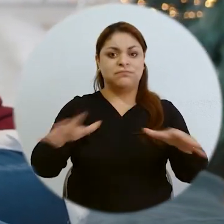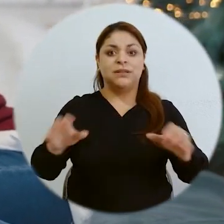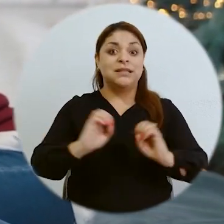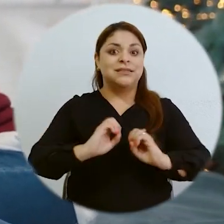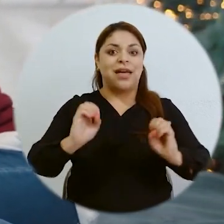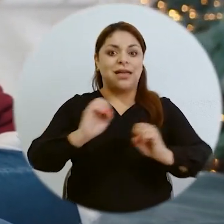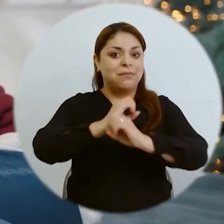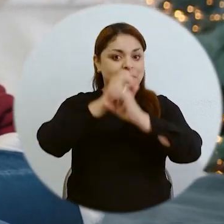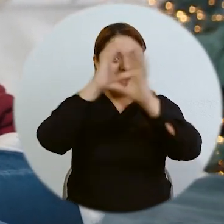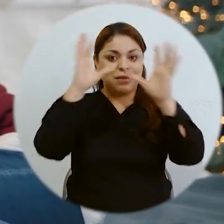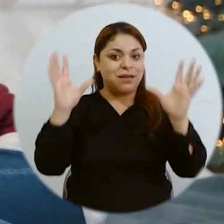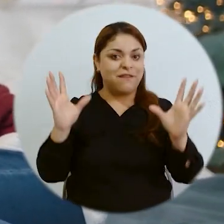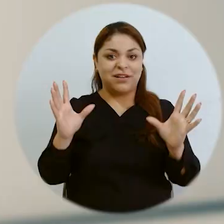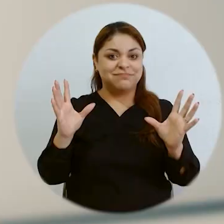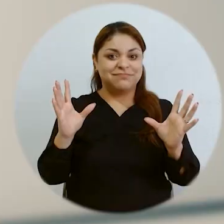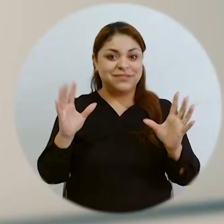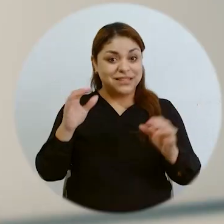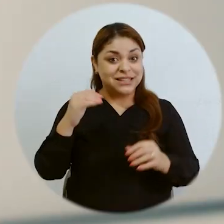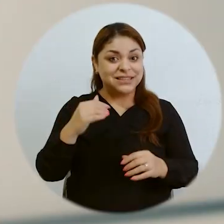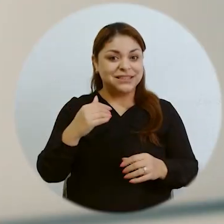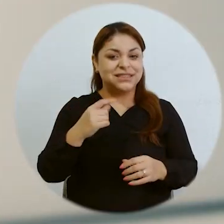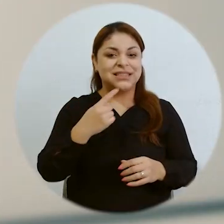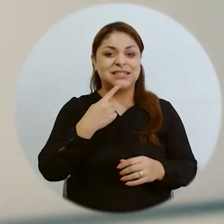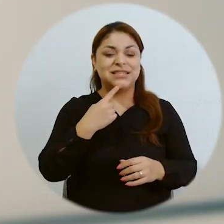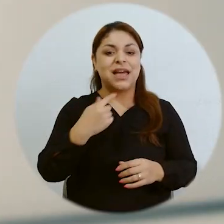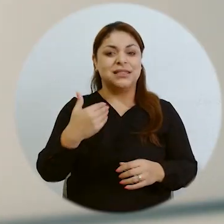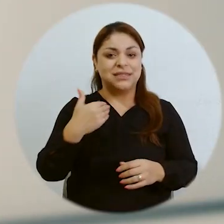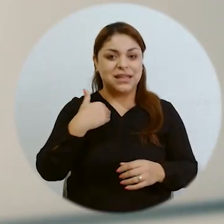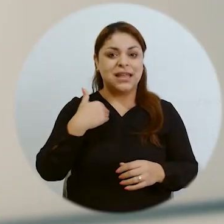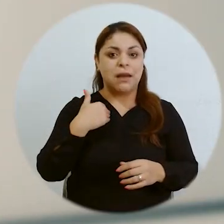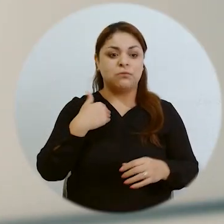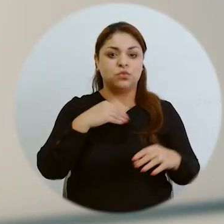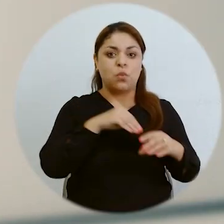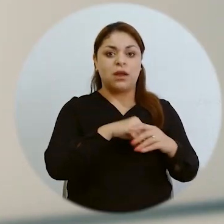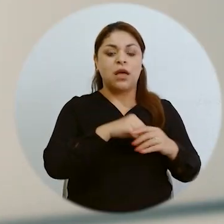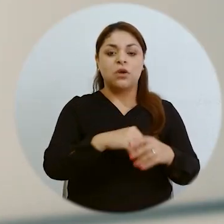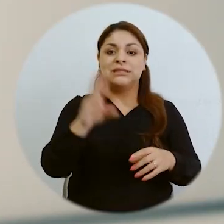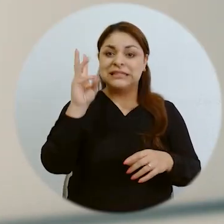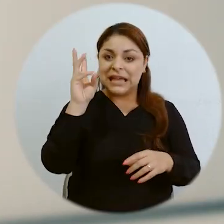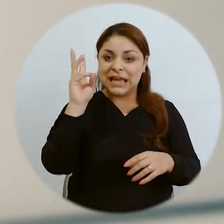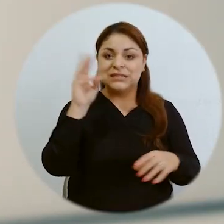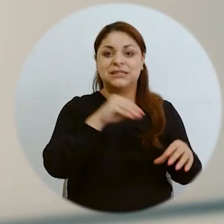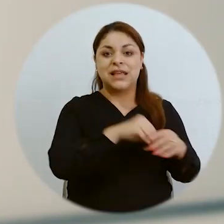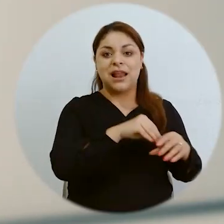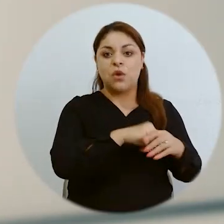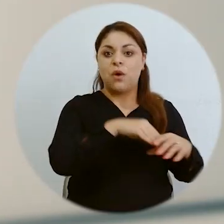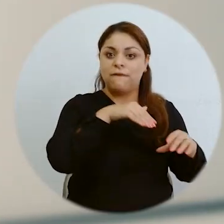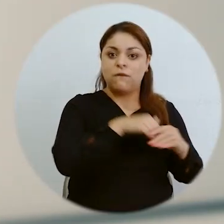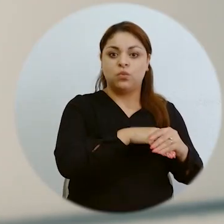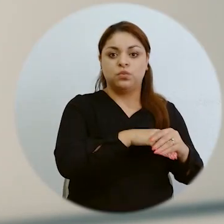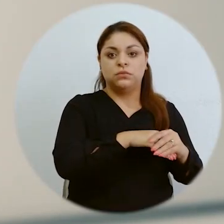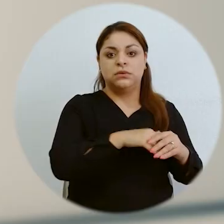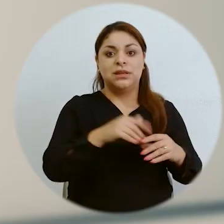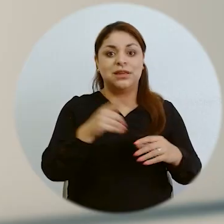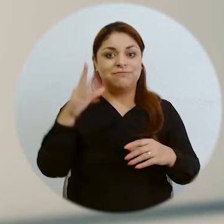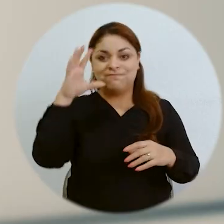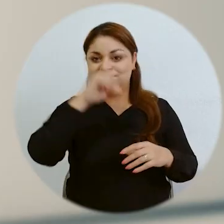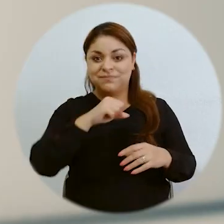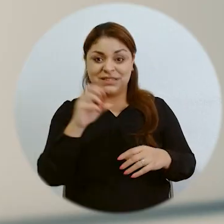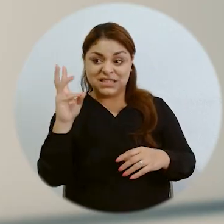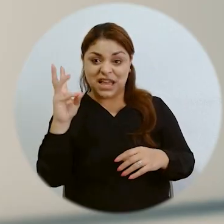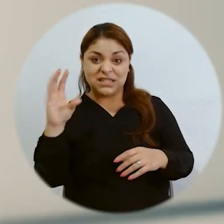ingresos, que un porcentaje de su salario puedan irlo ahorrando y tener. En algún momento se hablaba, me